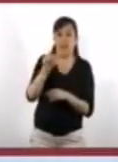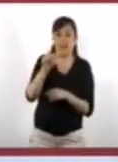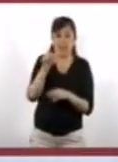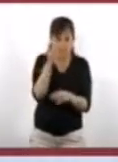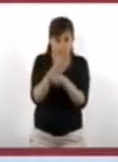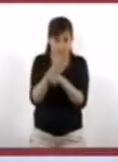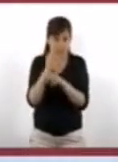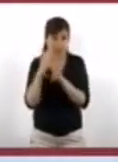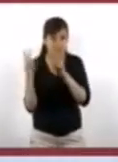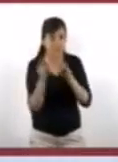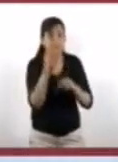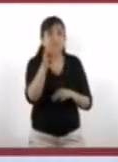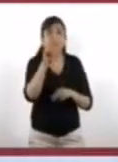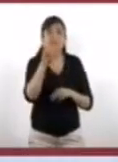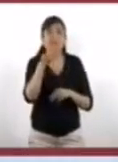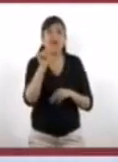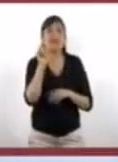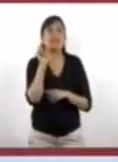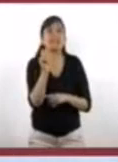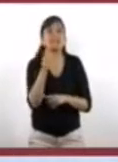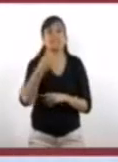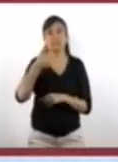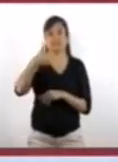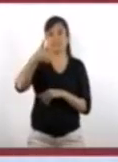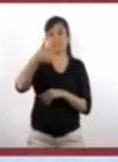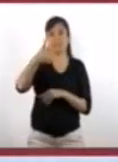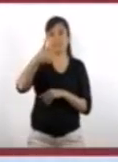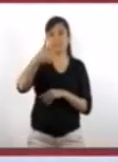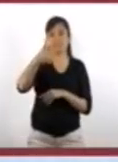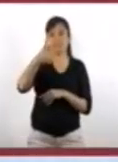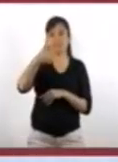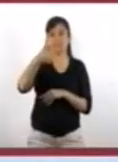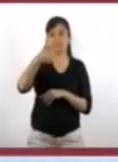En este caso, la mediana es igual a 6.